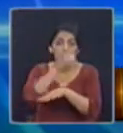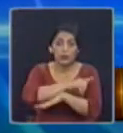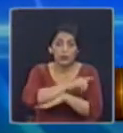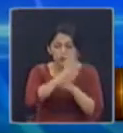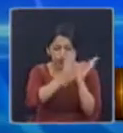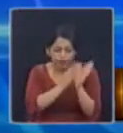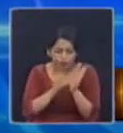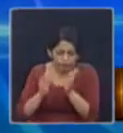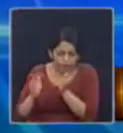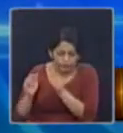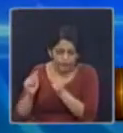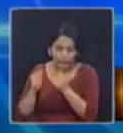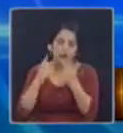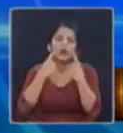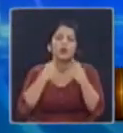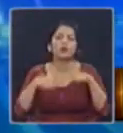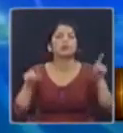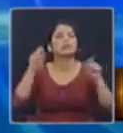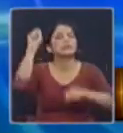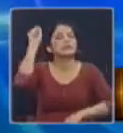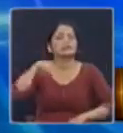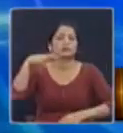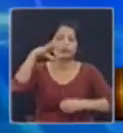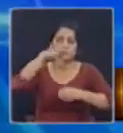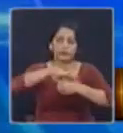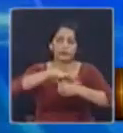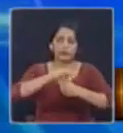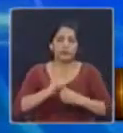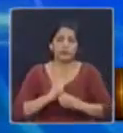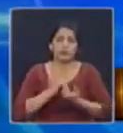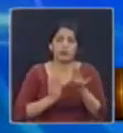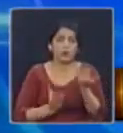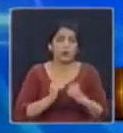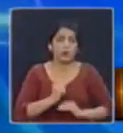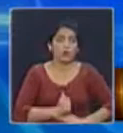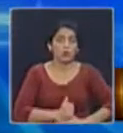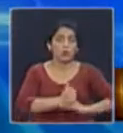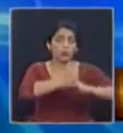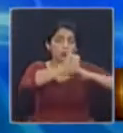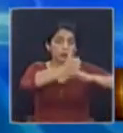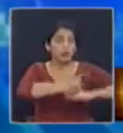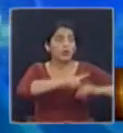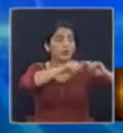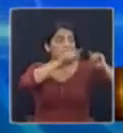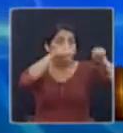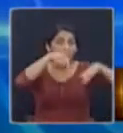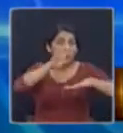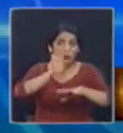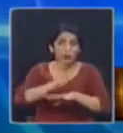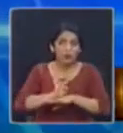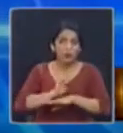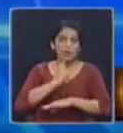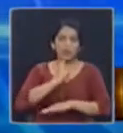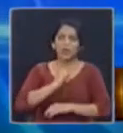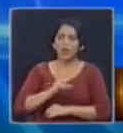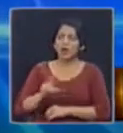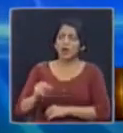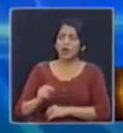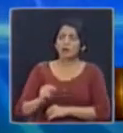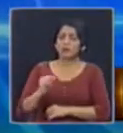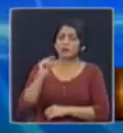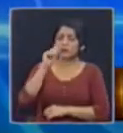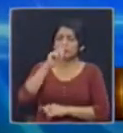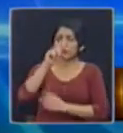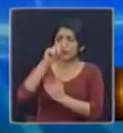respetar, pero no veo yo a ninguna autoridad, alta autoridad del Estado ecuatoriano, dándole las espaldas